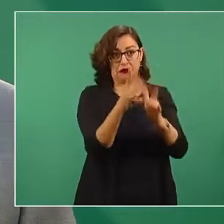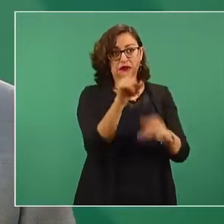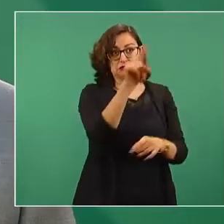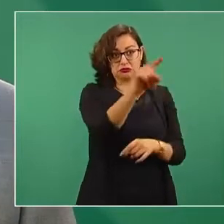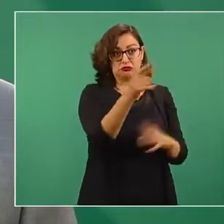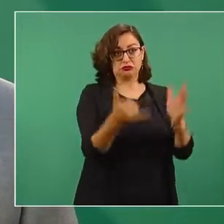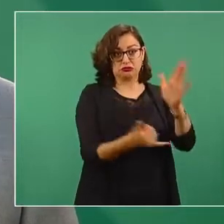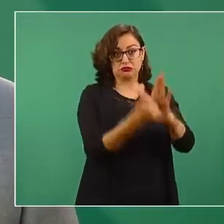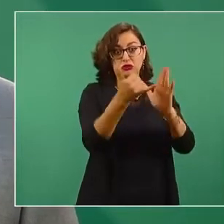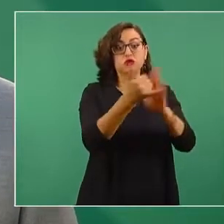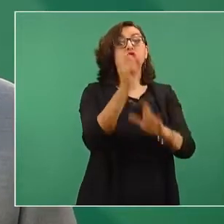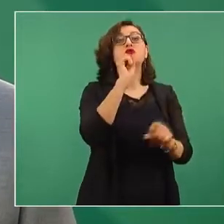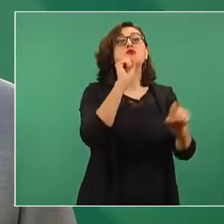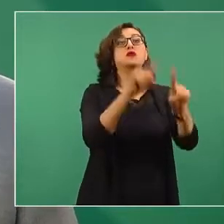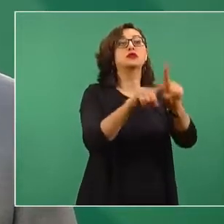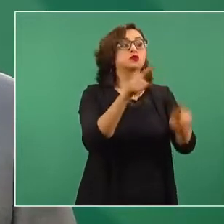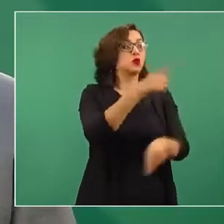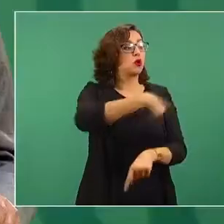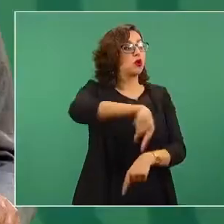presos,